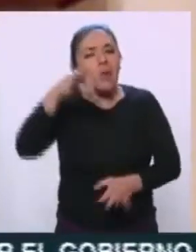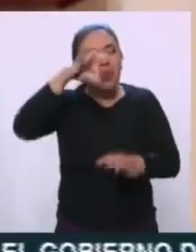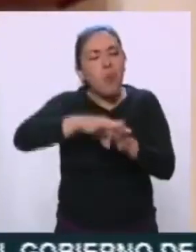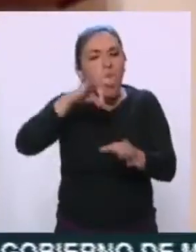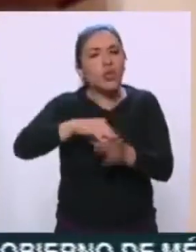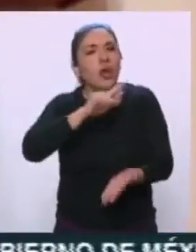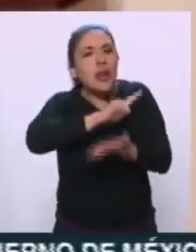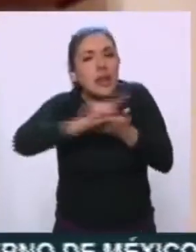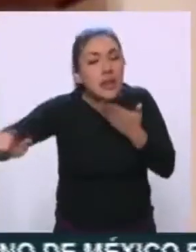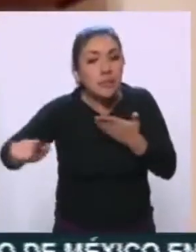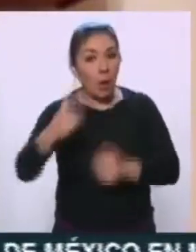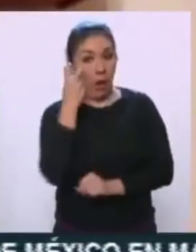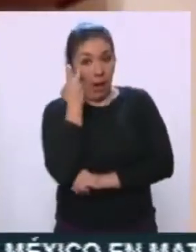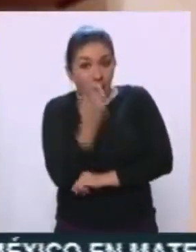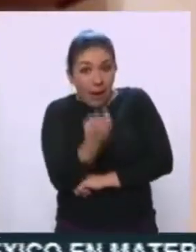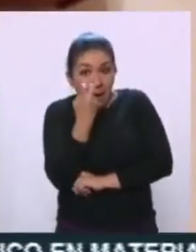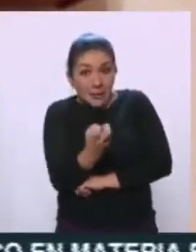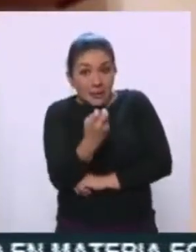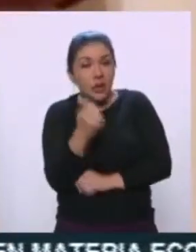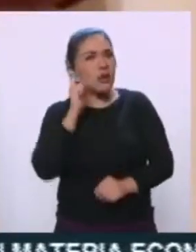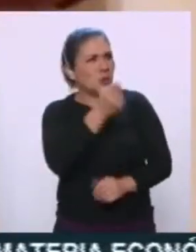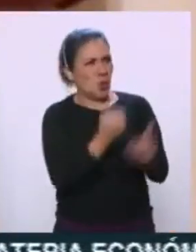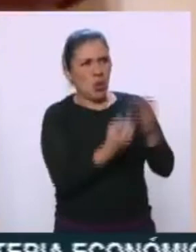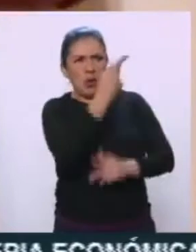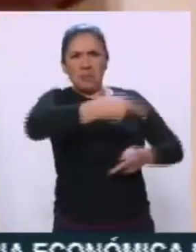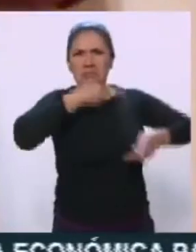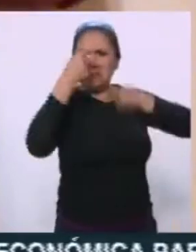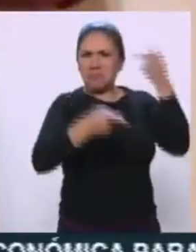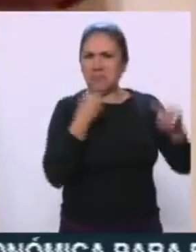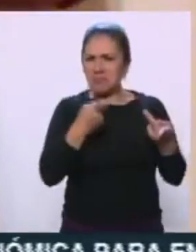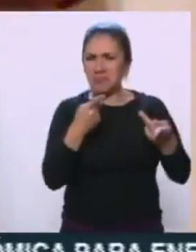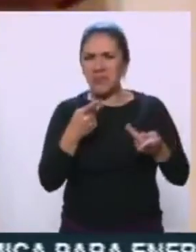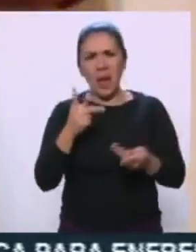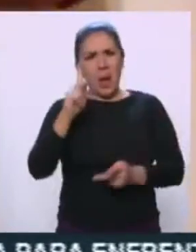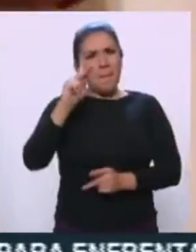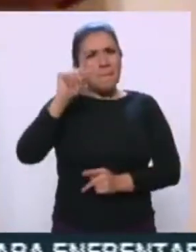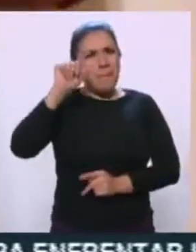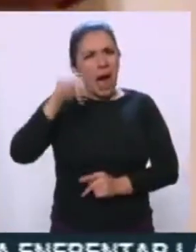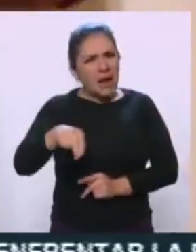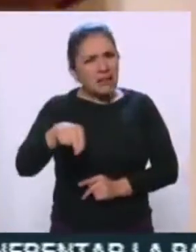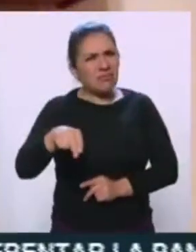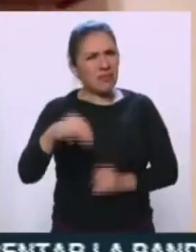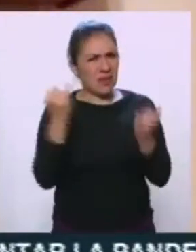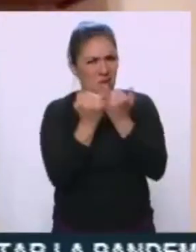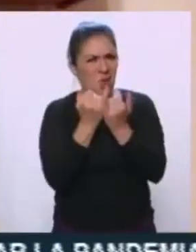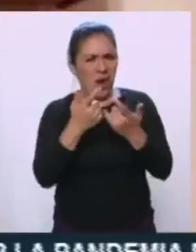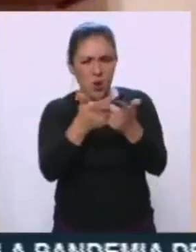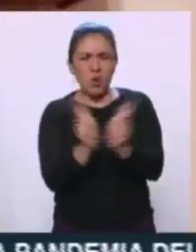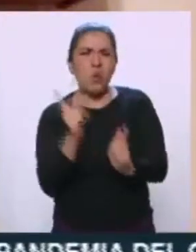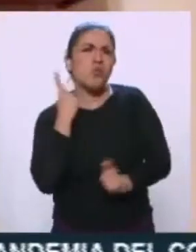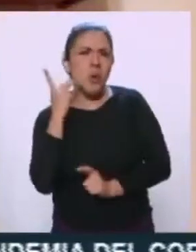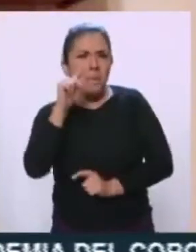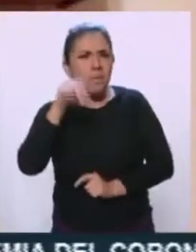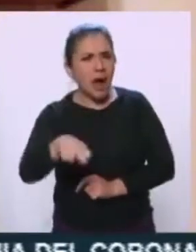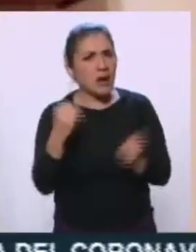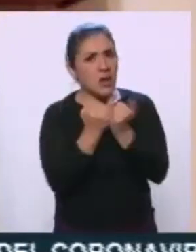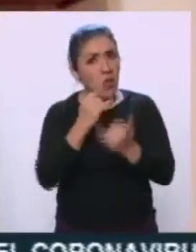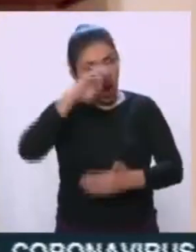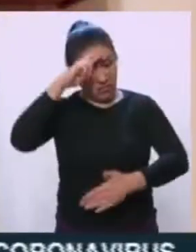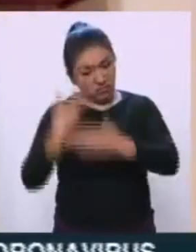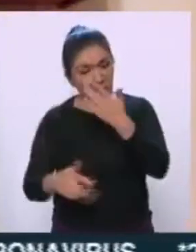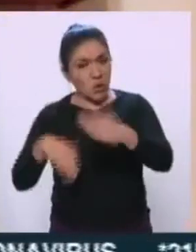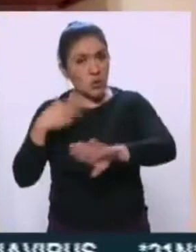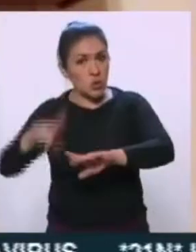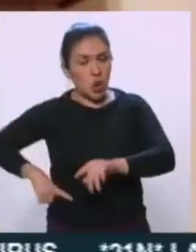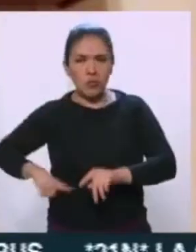por casilla. Esta cosa es nueva. Ni siquiera Acción Nacional ha hablado nunca de un golpe de Estado, siempre ha sido una